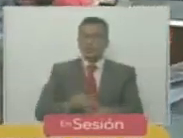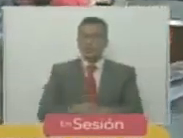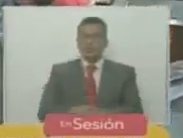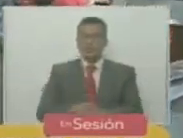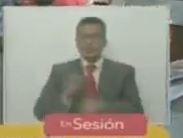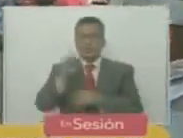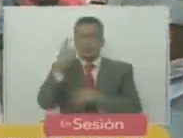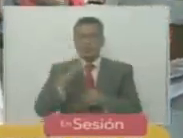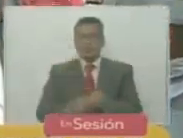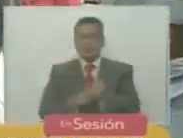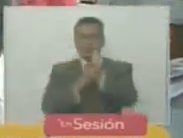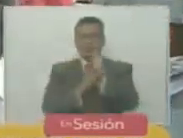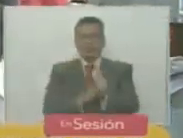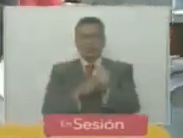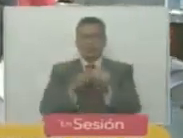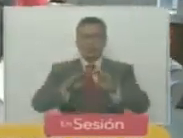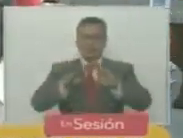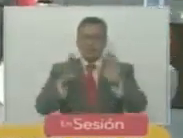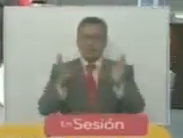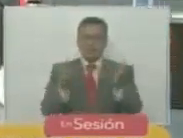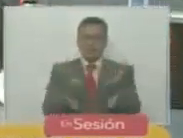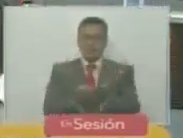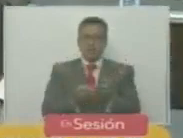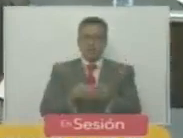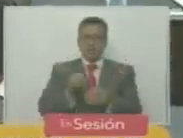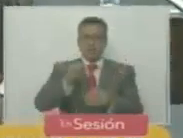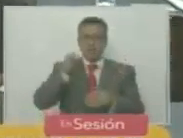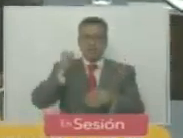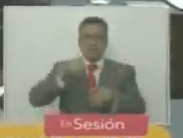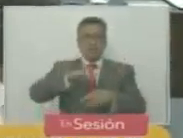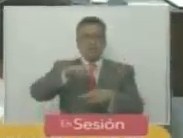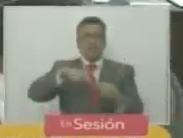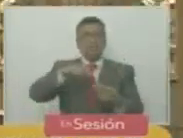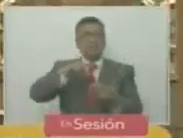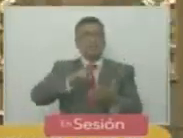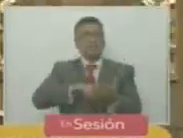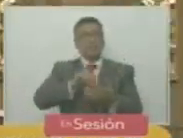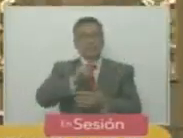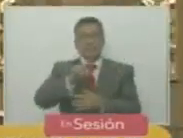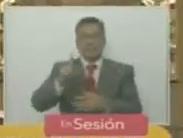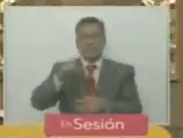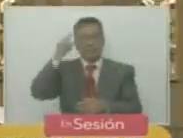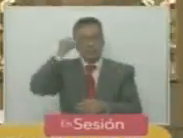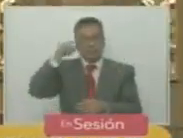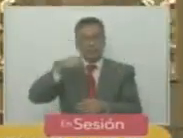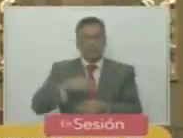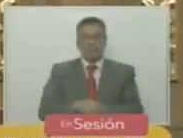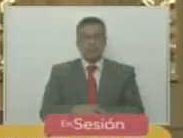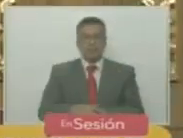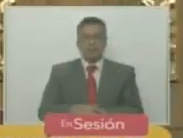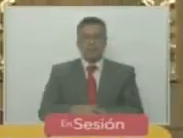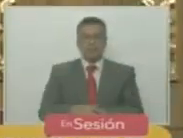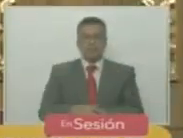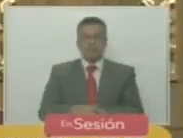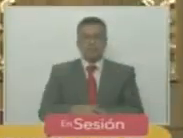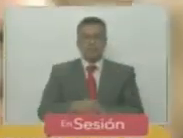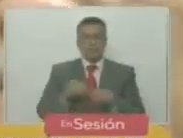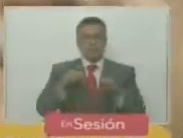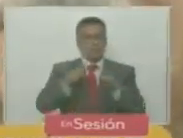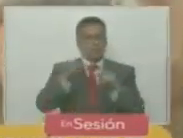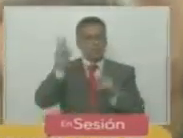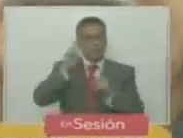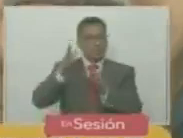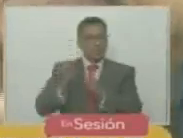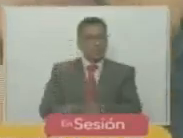el primer líder universal del siglo XXI. Hoy, los venezolanos